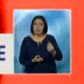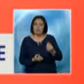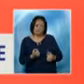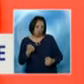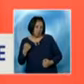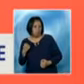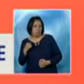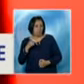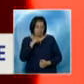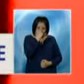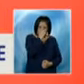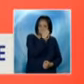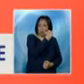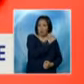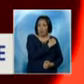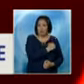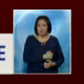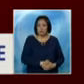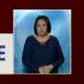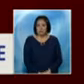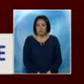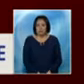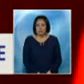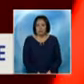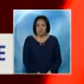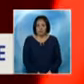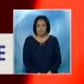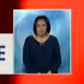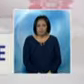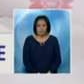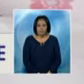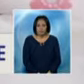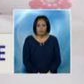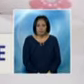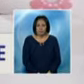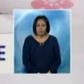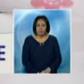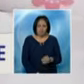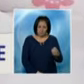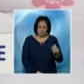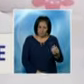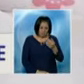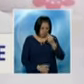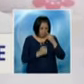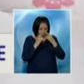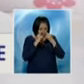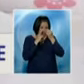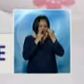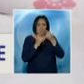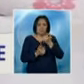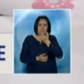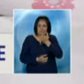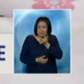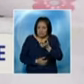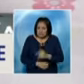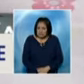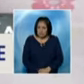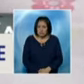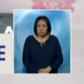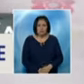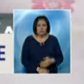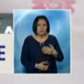un certero puñete directo en la nariz. A raíz del golpe que él te dio, ¿qué tienes tú?